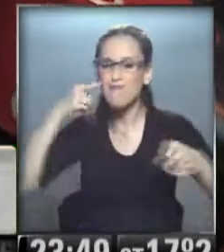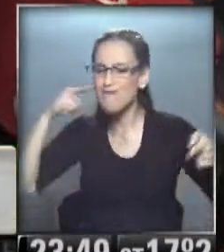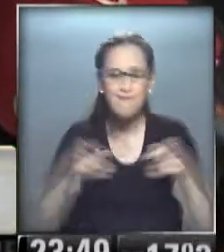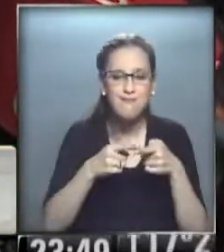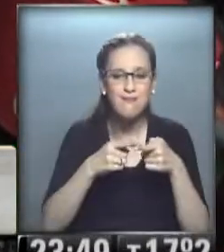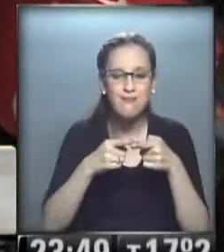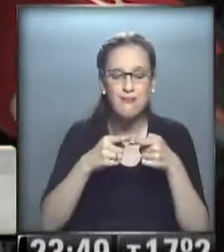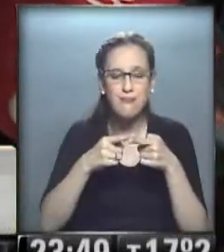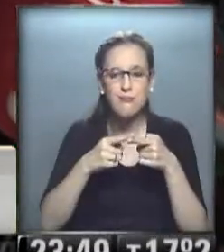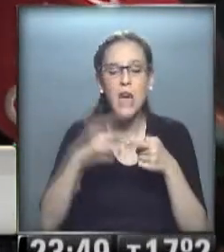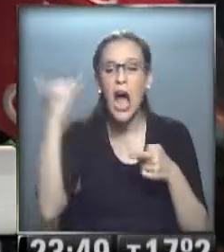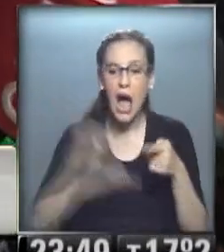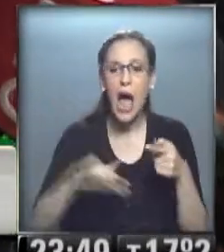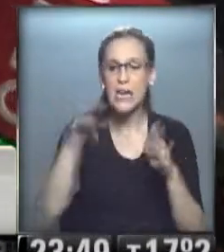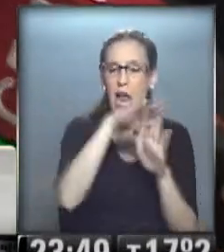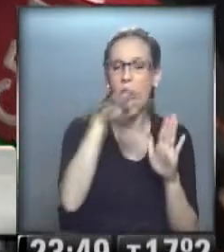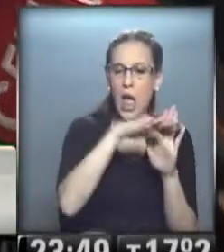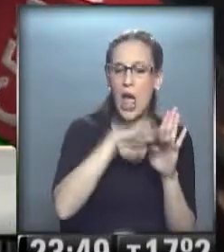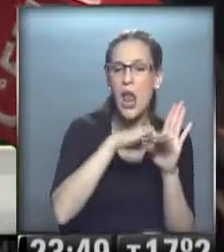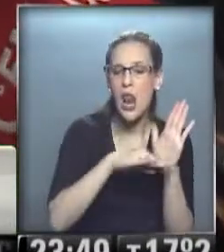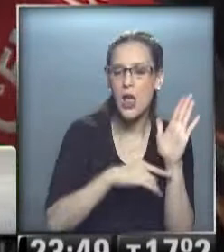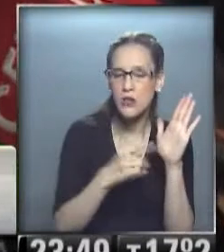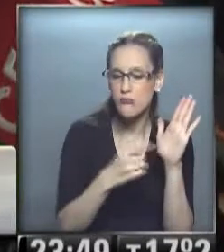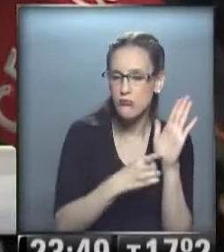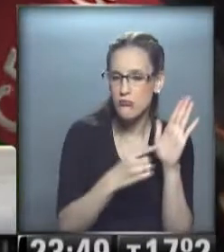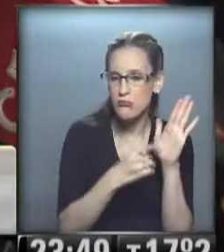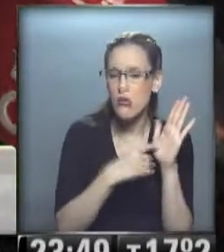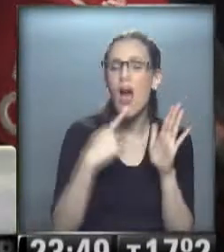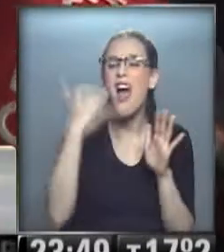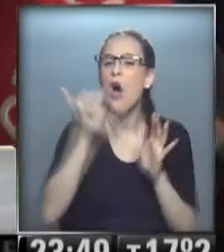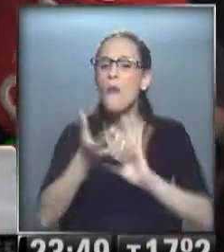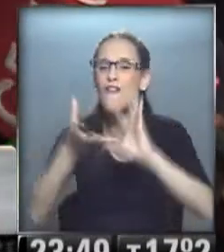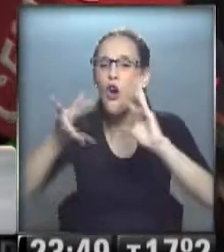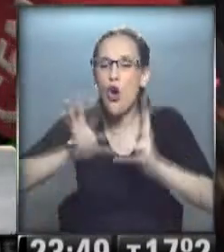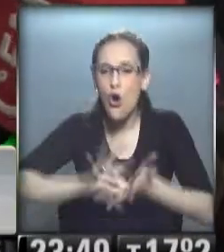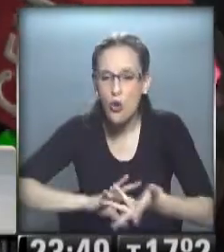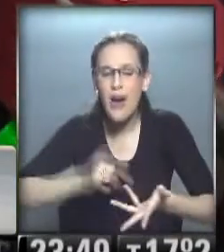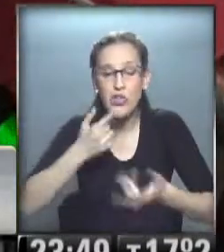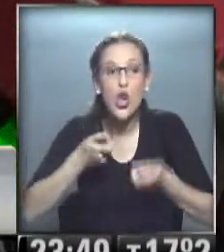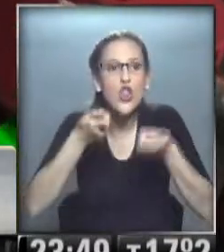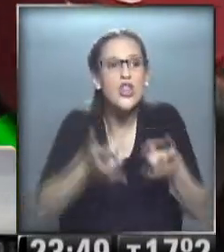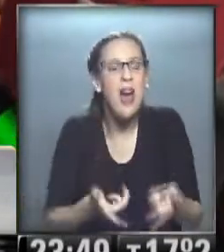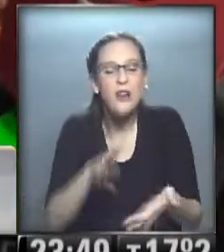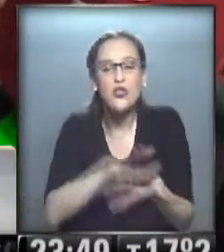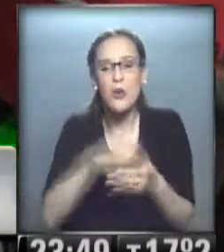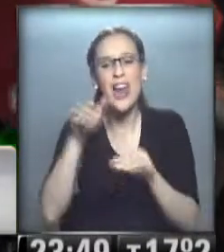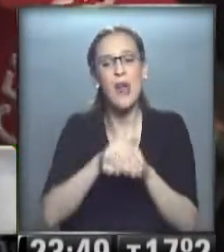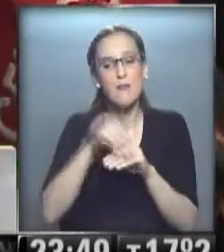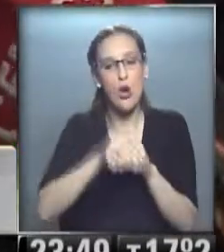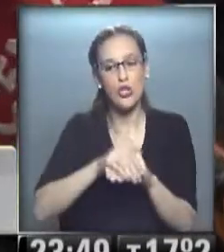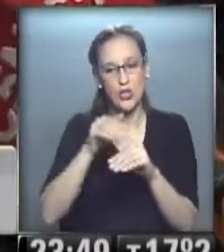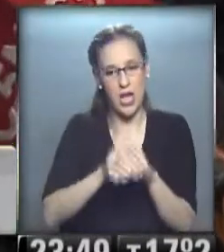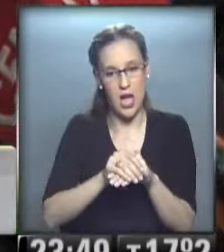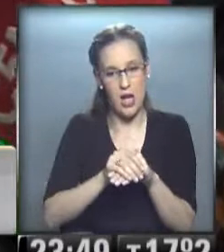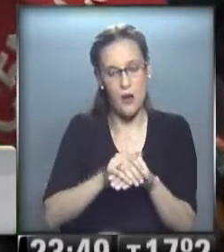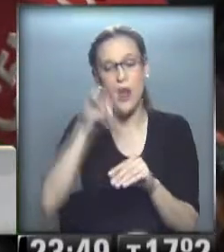se reglamenta o se da el formato específico a lo que tiene que ver con la responsabilidad del Estado en cualquiera de sus